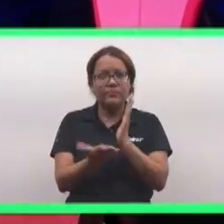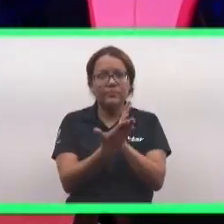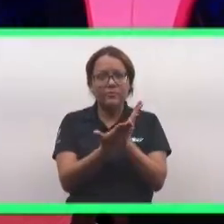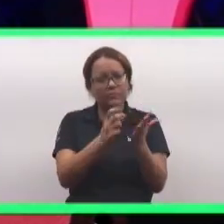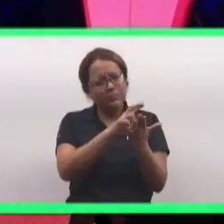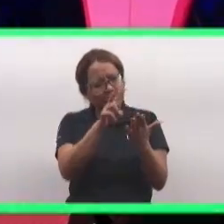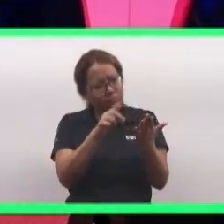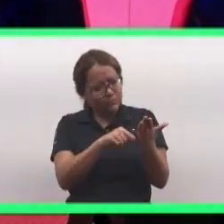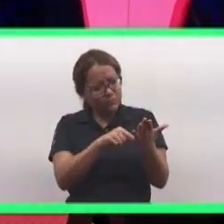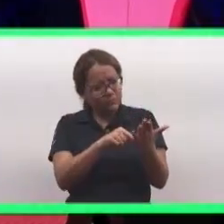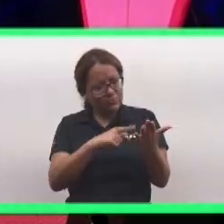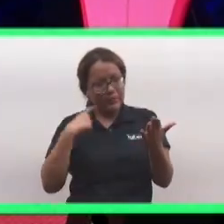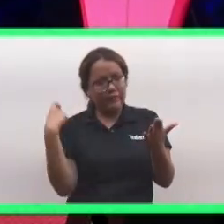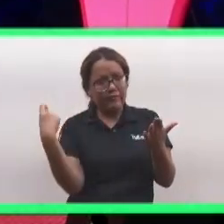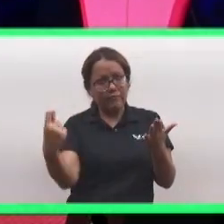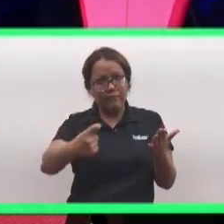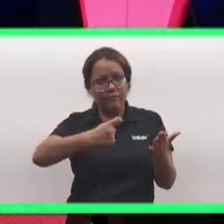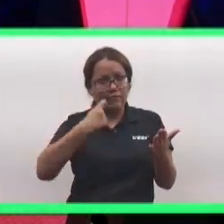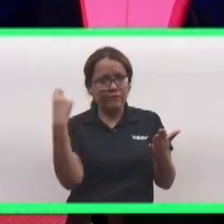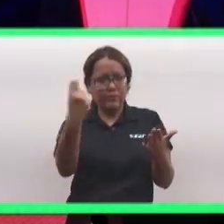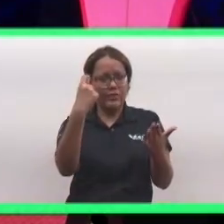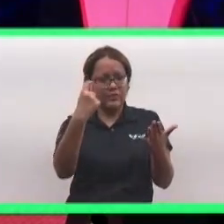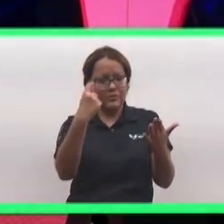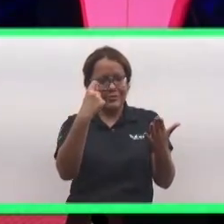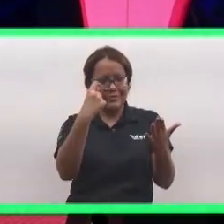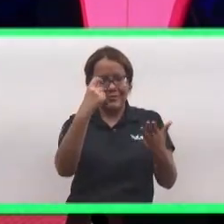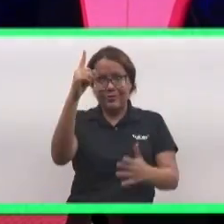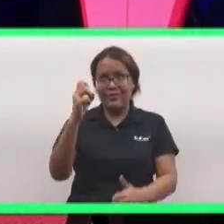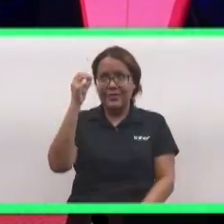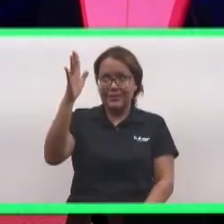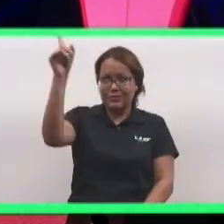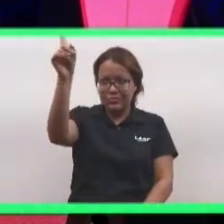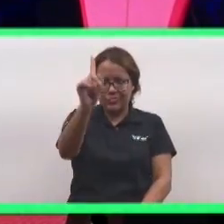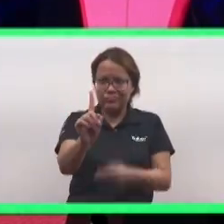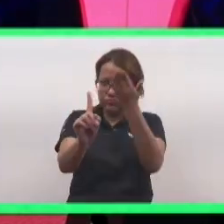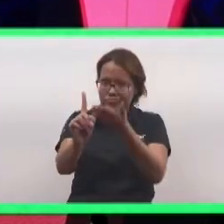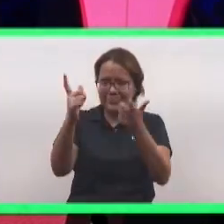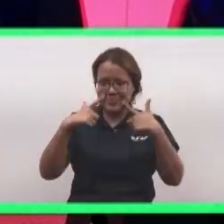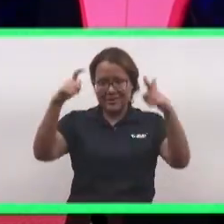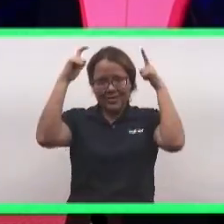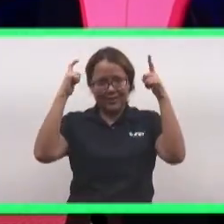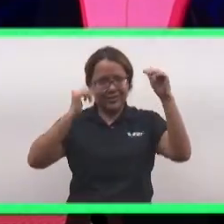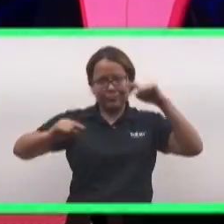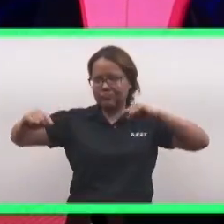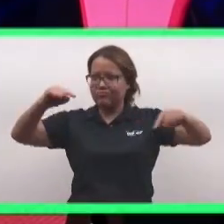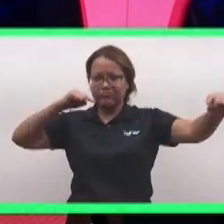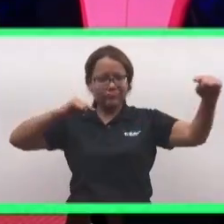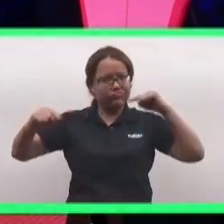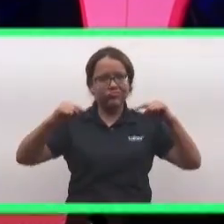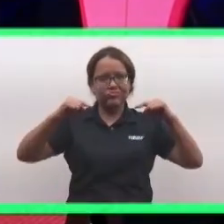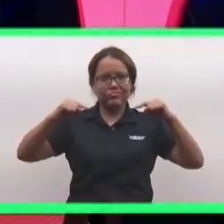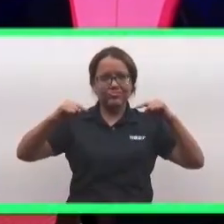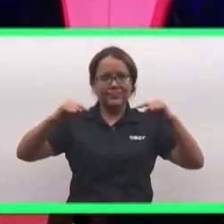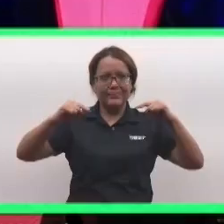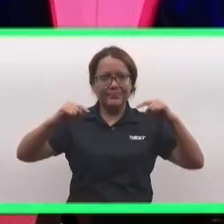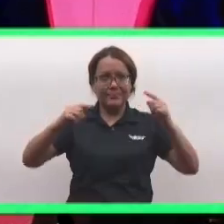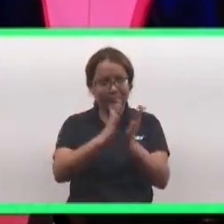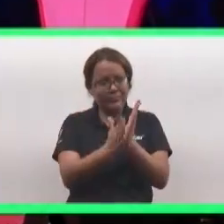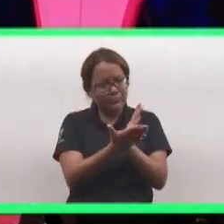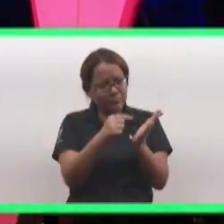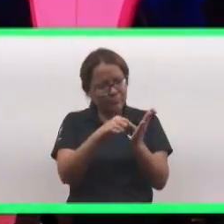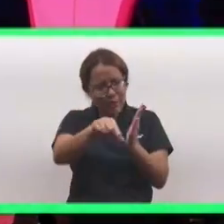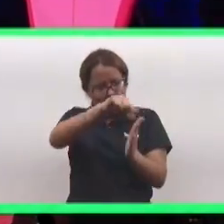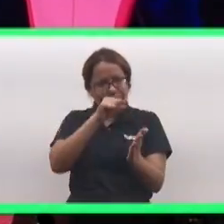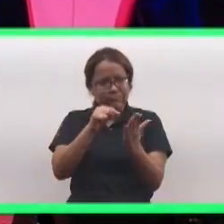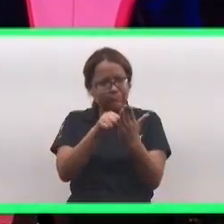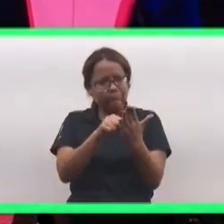palabra celebra el reinado del Mesías sobre su pueblo y sobre toda creación. Esta porción de la palabra del Señor debe